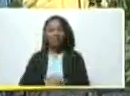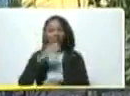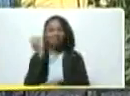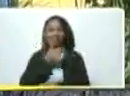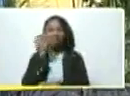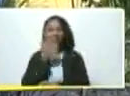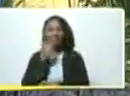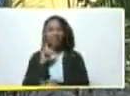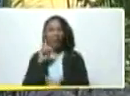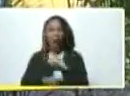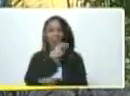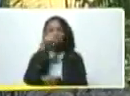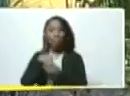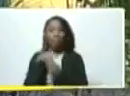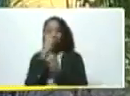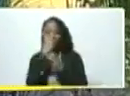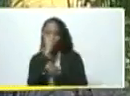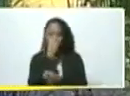Un infiltrado.